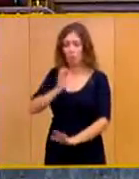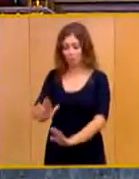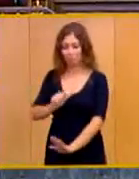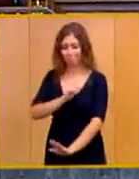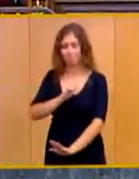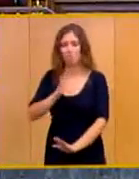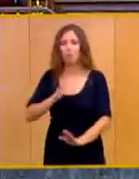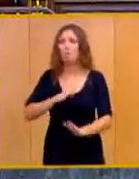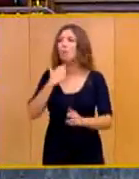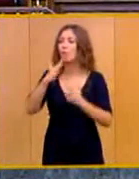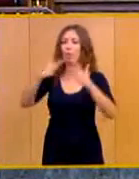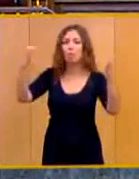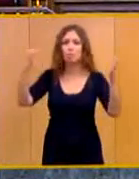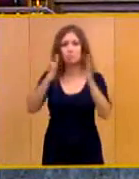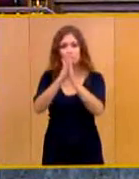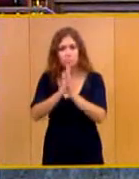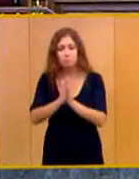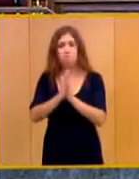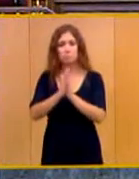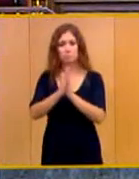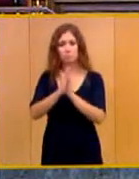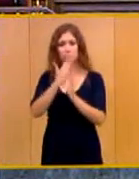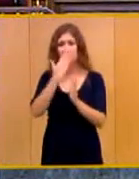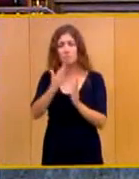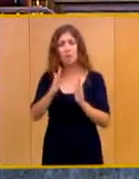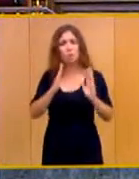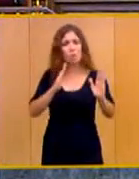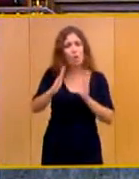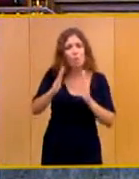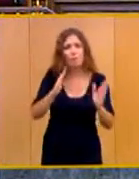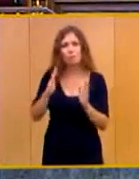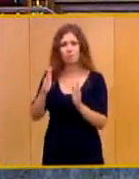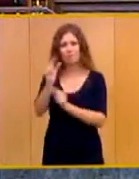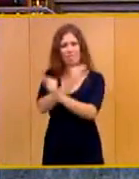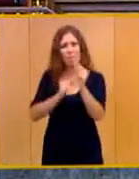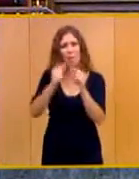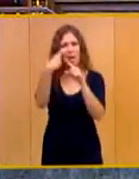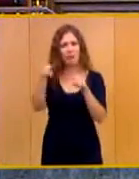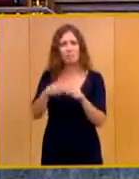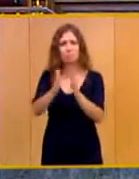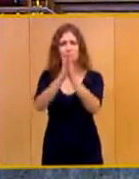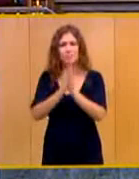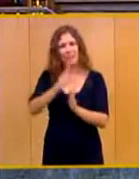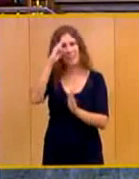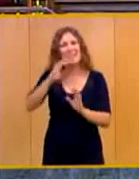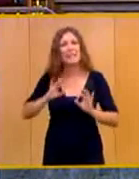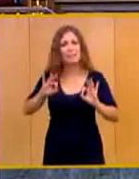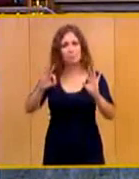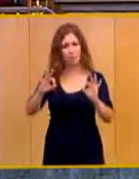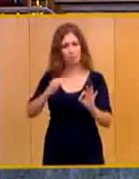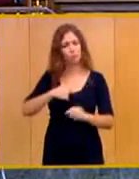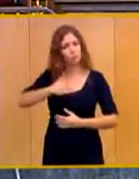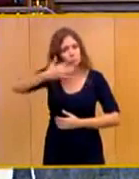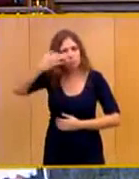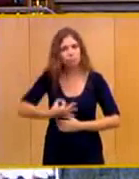momento. Hay momentos y hay debates que exigen un respeto especial. Estoy seguro que